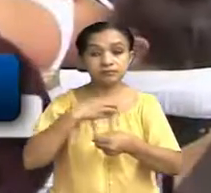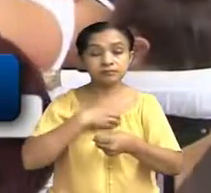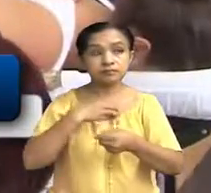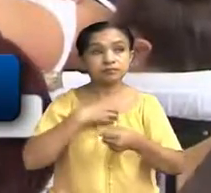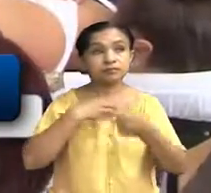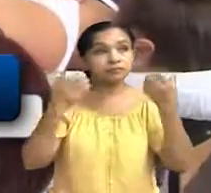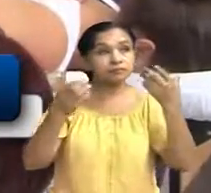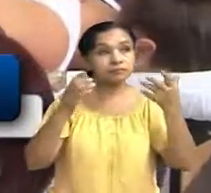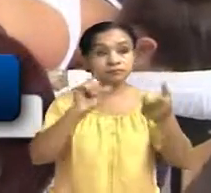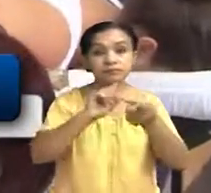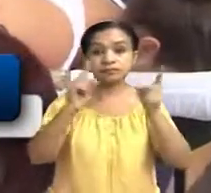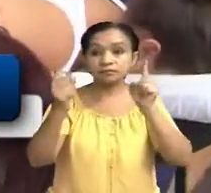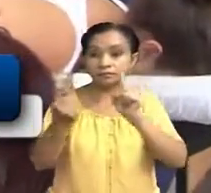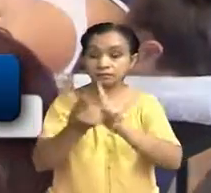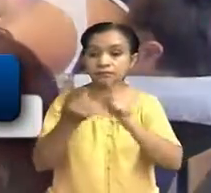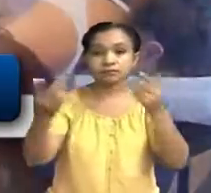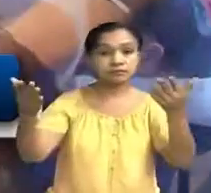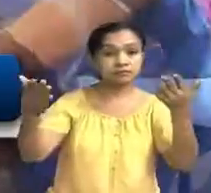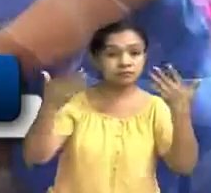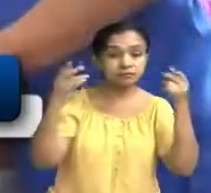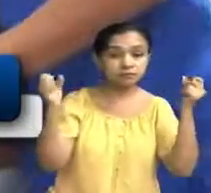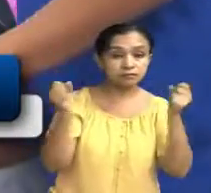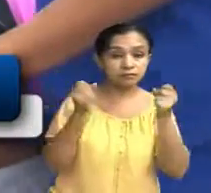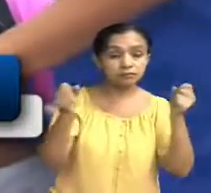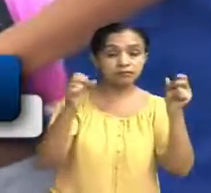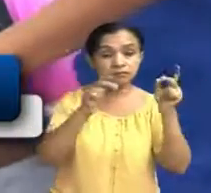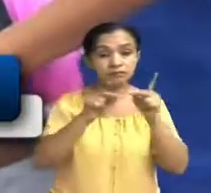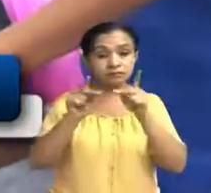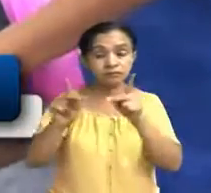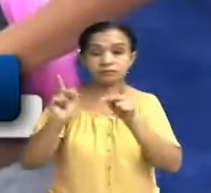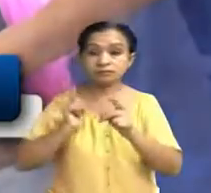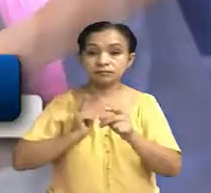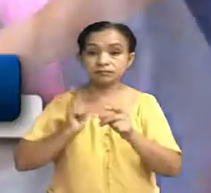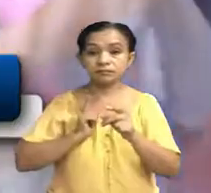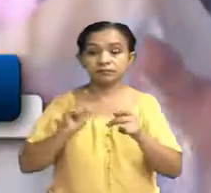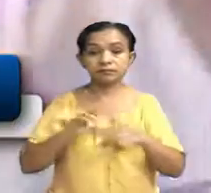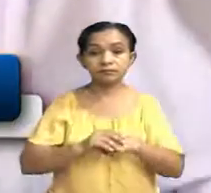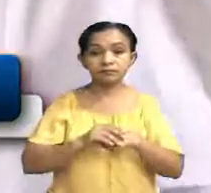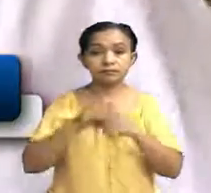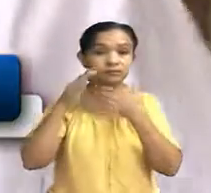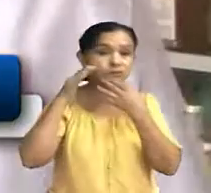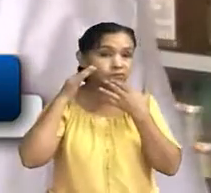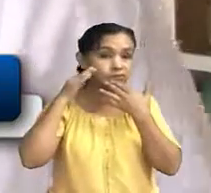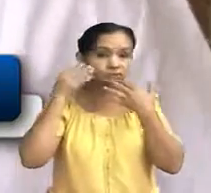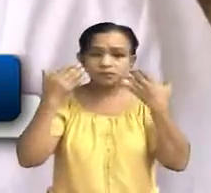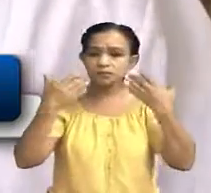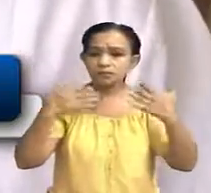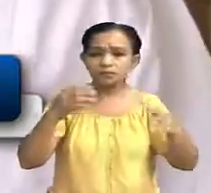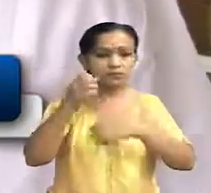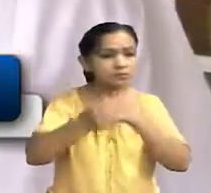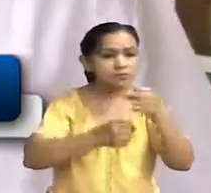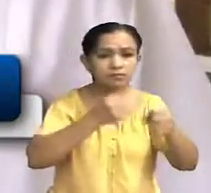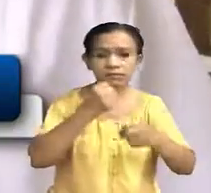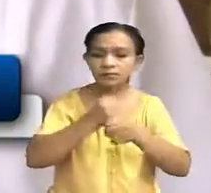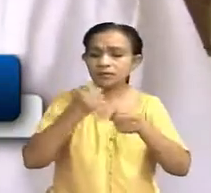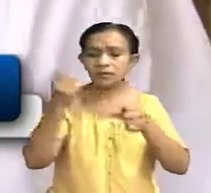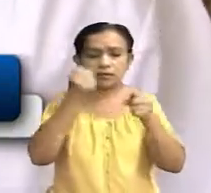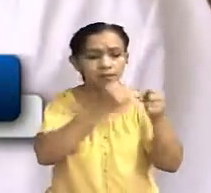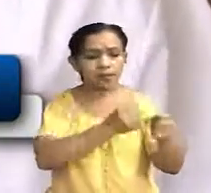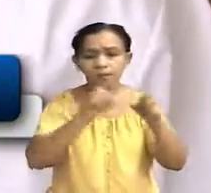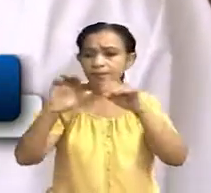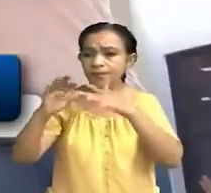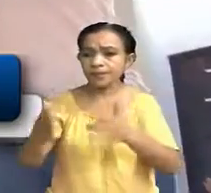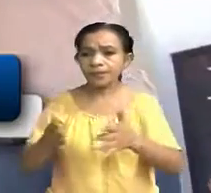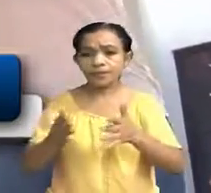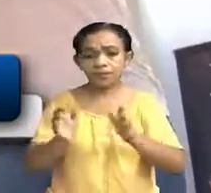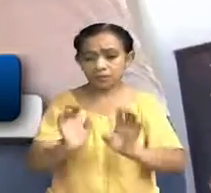y el cambio brusco de temperatura que tiene esta persona. Pero la parálisis facial da a cualquier edad y en cualquier sexo. Puede ser